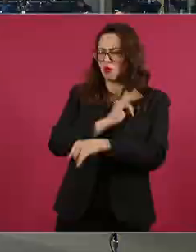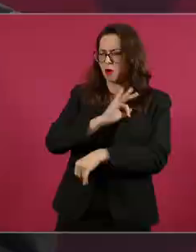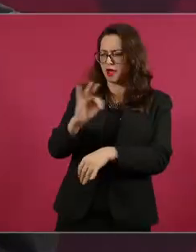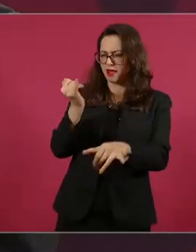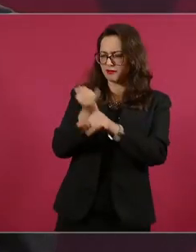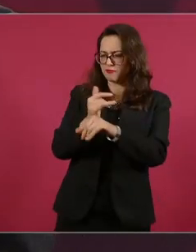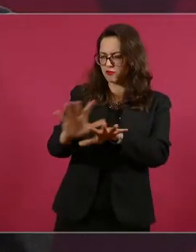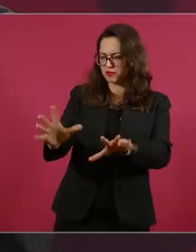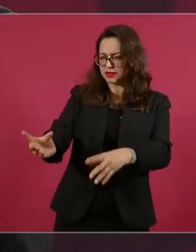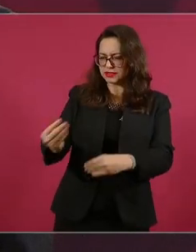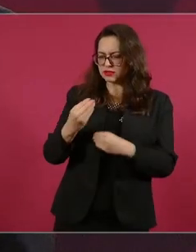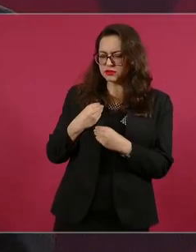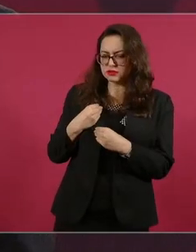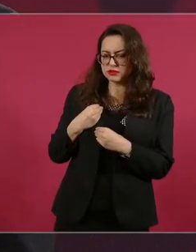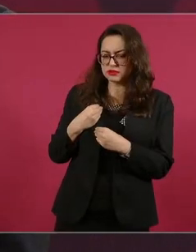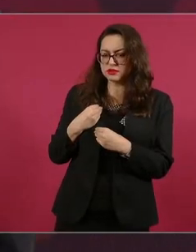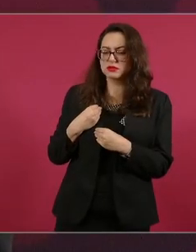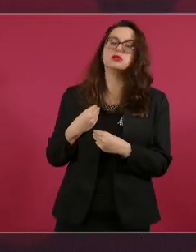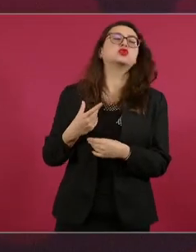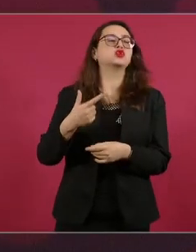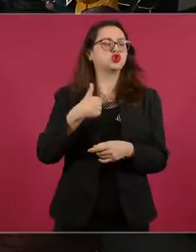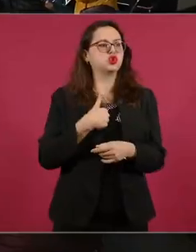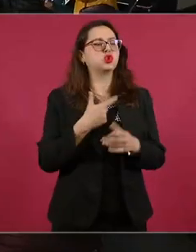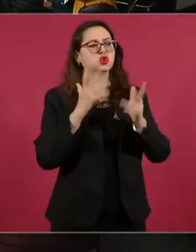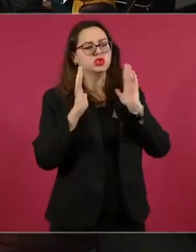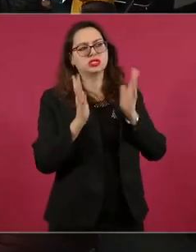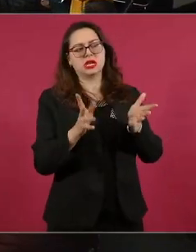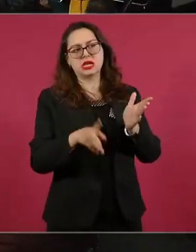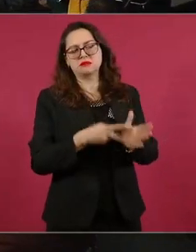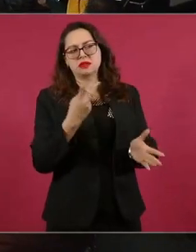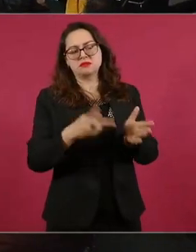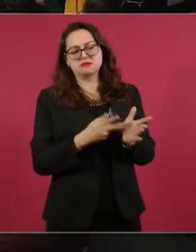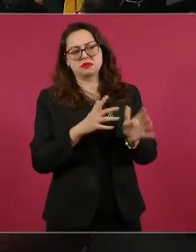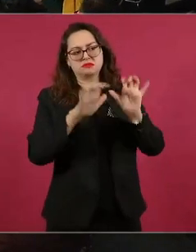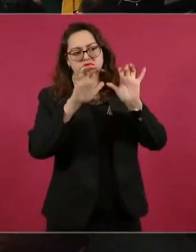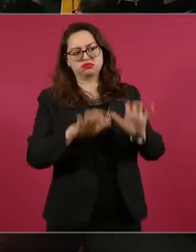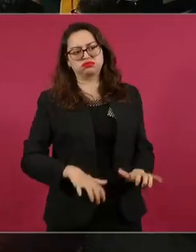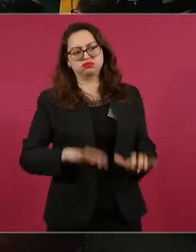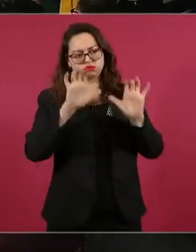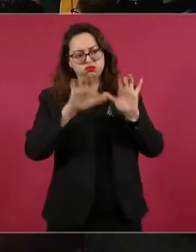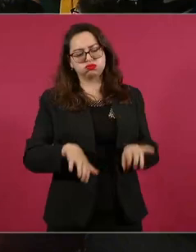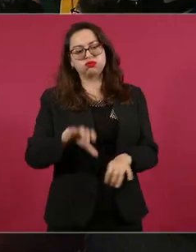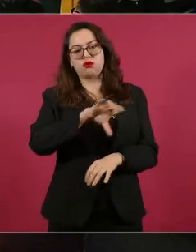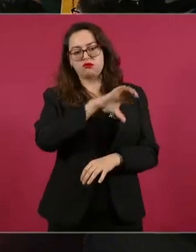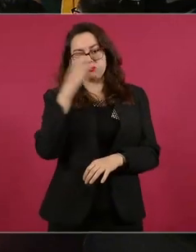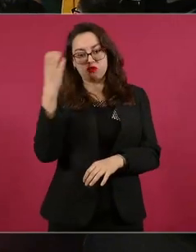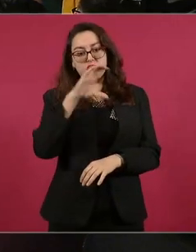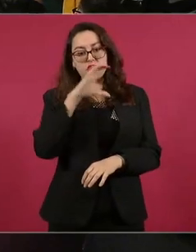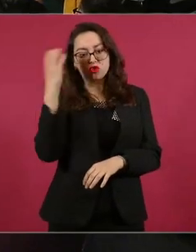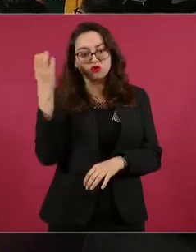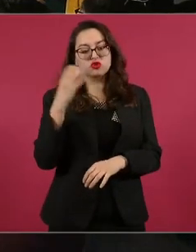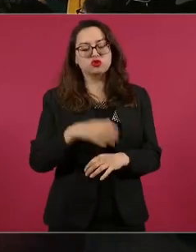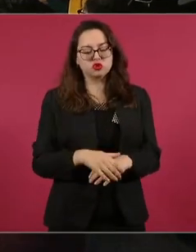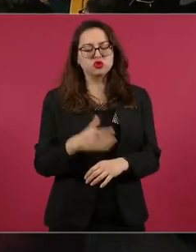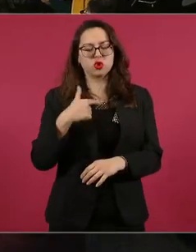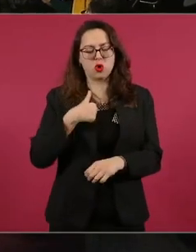¿no? Sí, ya lo he escrito y tengo hasta fotos. Y ahorita la